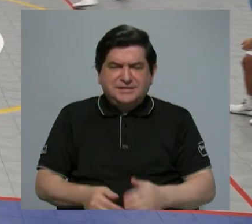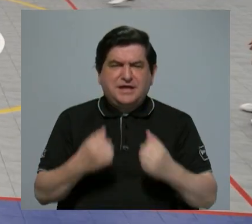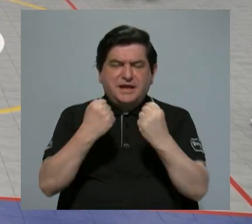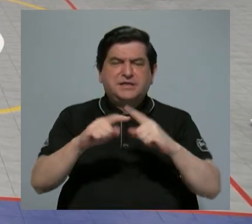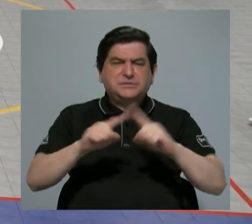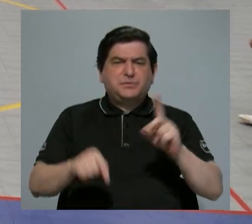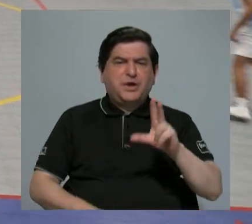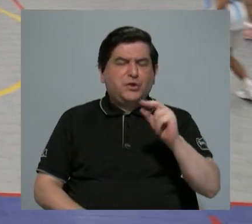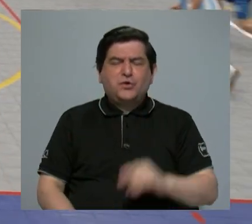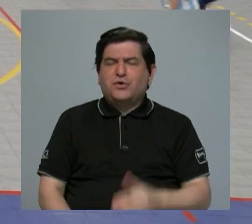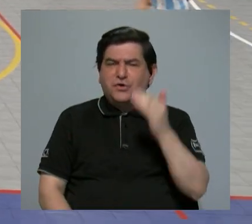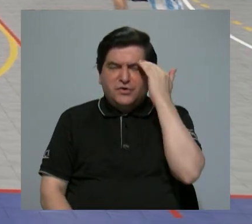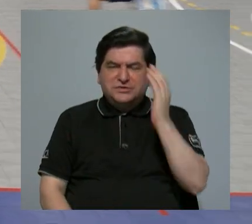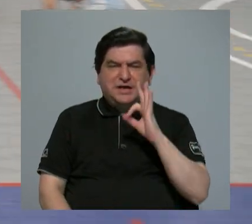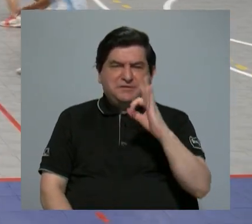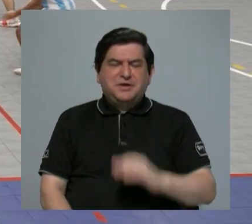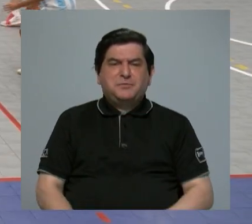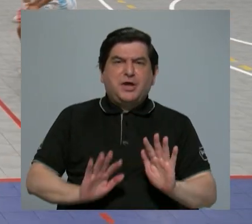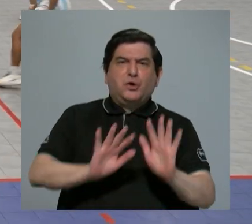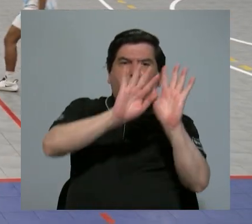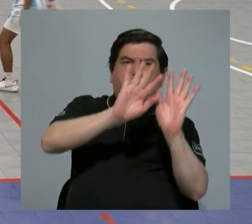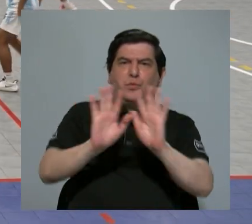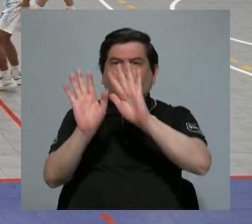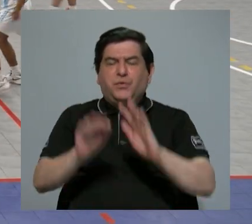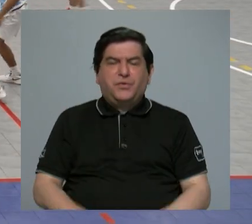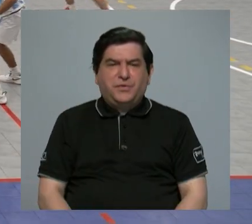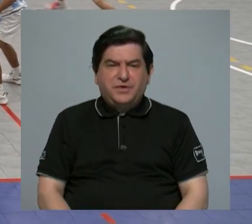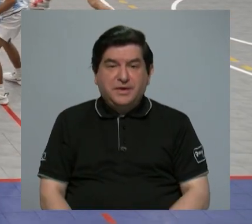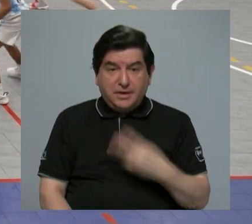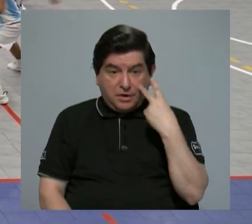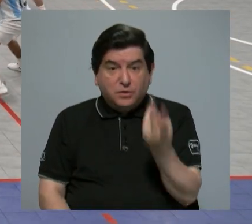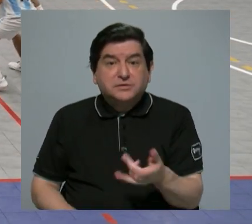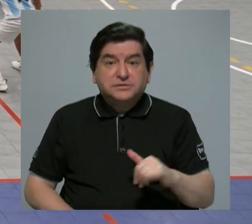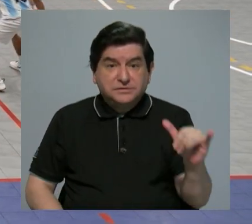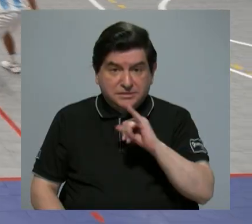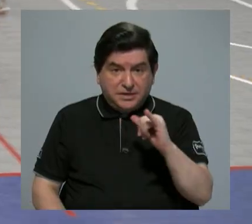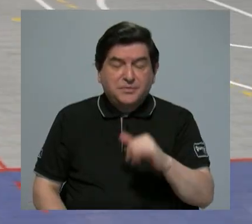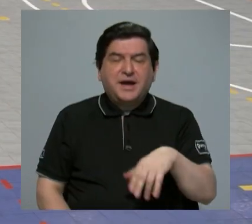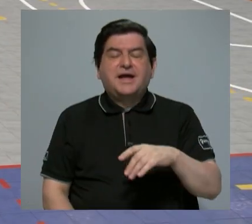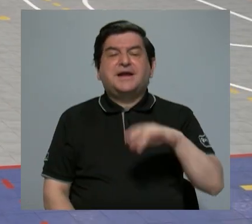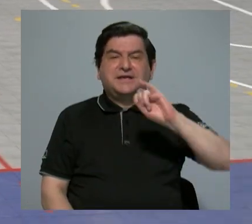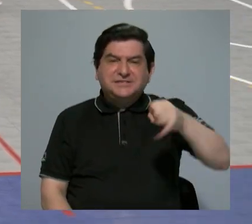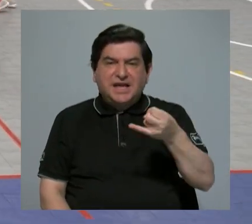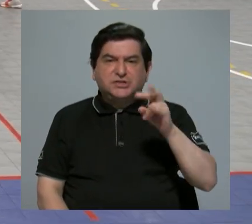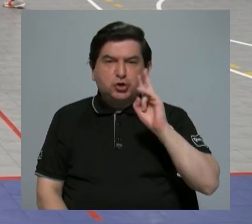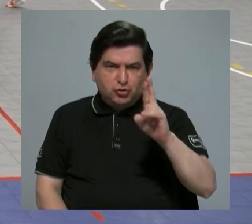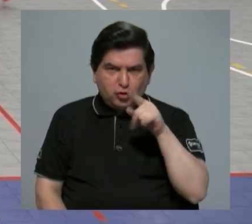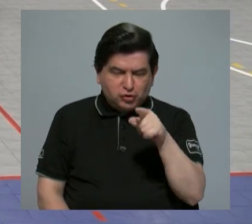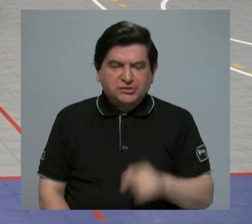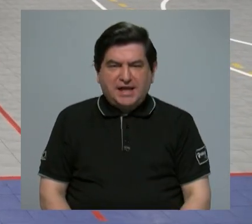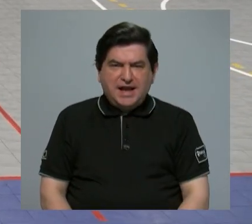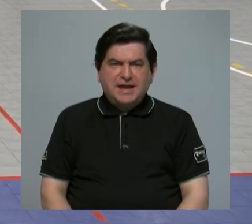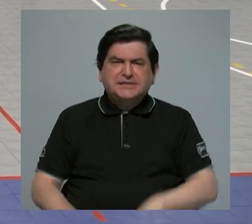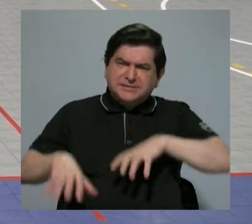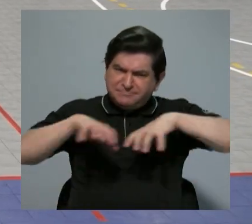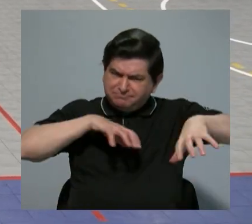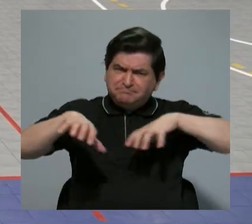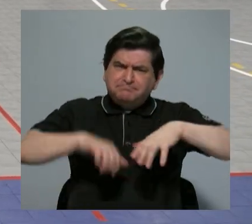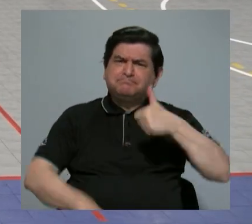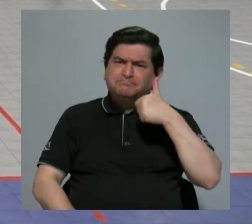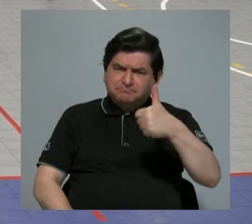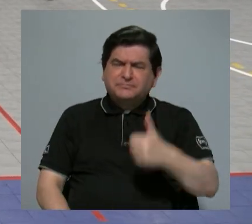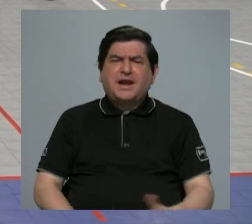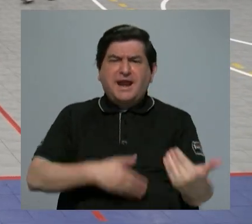no son tan hábiles y nosotros teníamos también lo nuestro. No son infalibles, incluso veíamos, bueno, ahí a Jason Rosales, que había estado muy